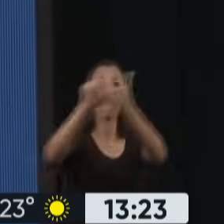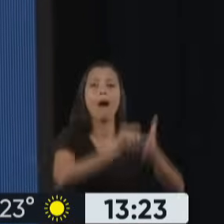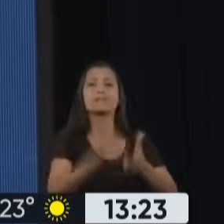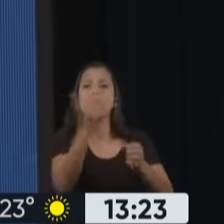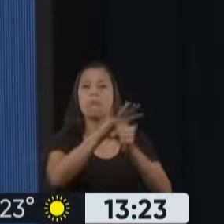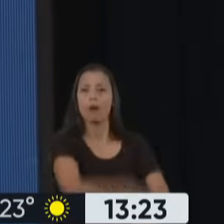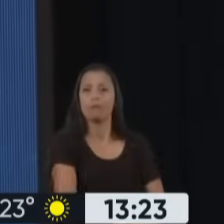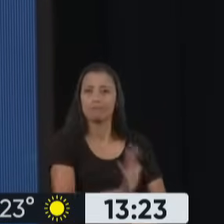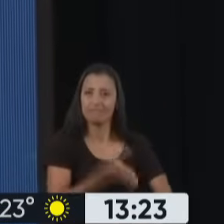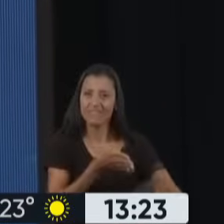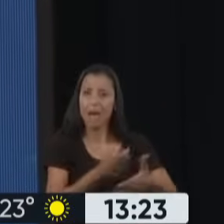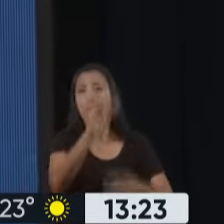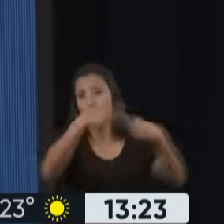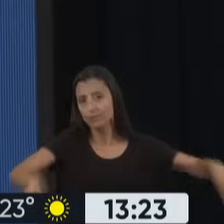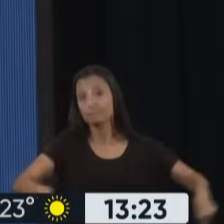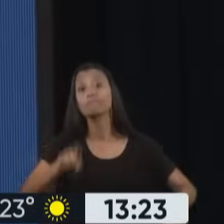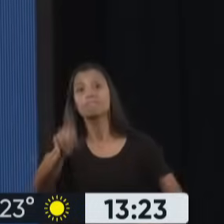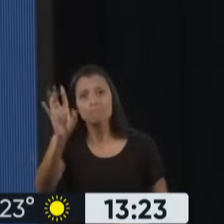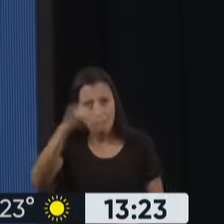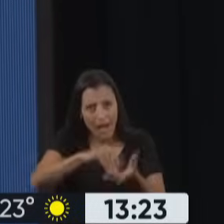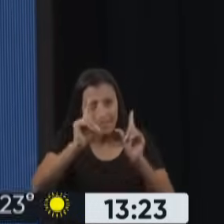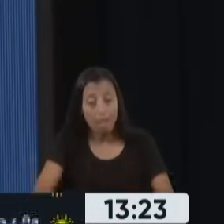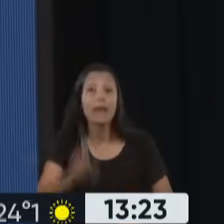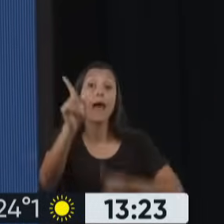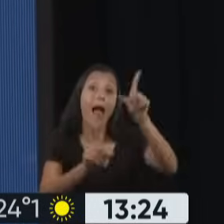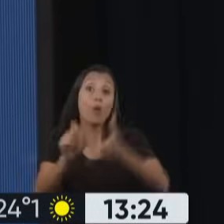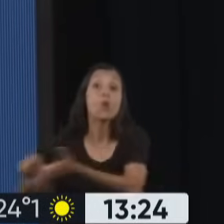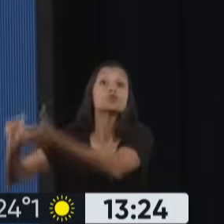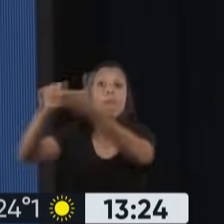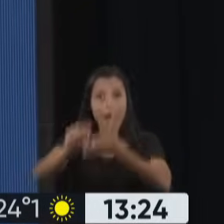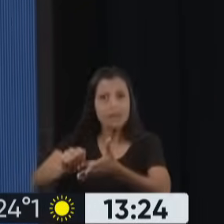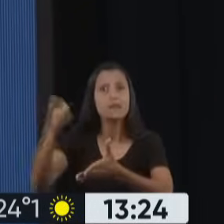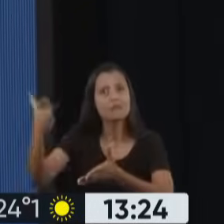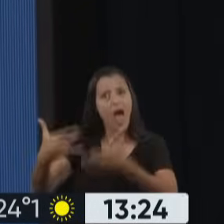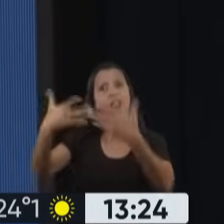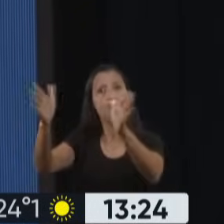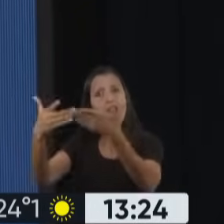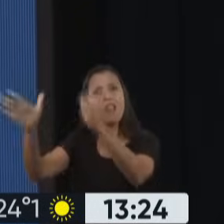reprimidos. No solo eso, aquellos países